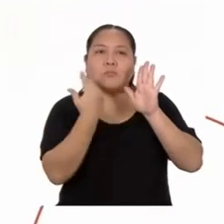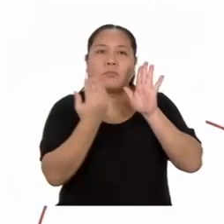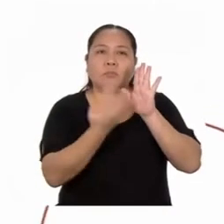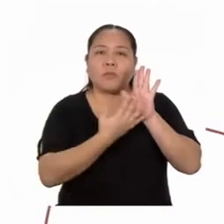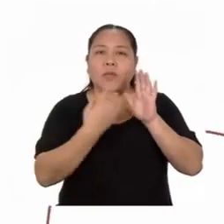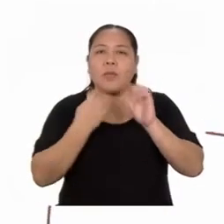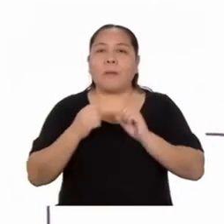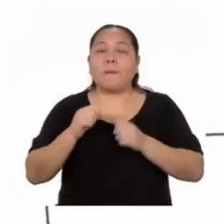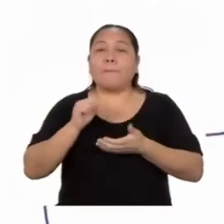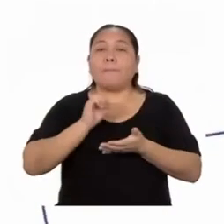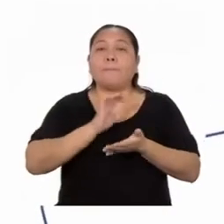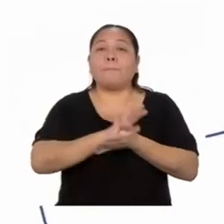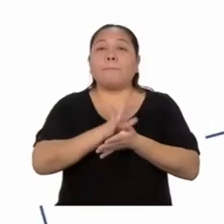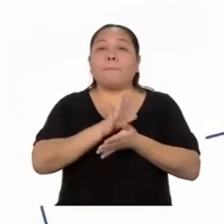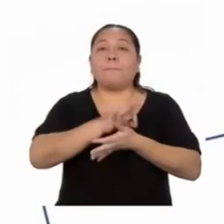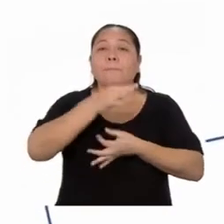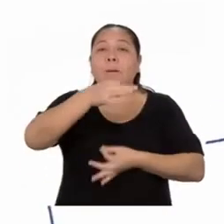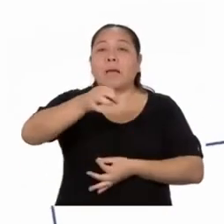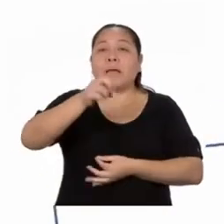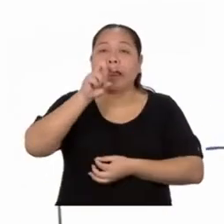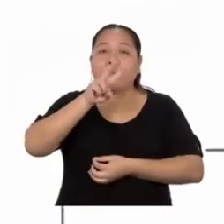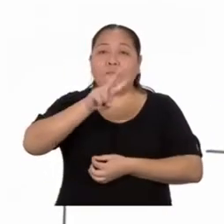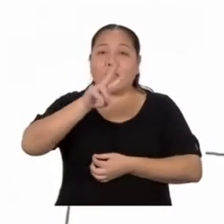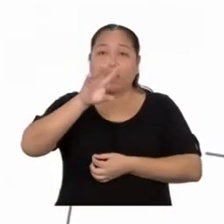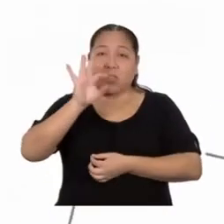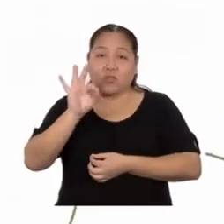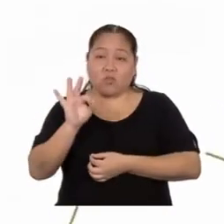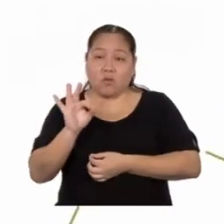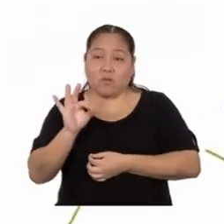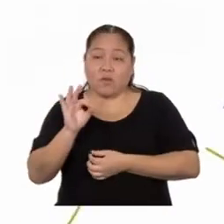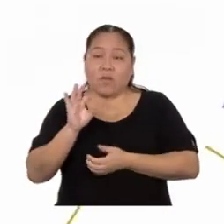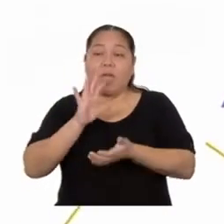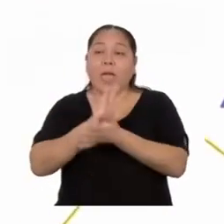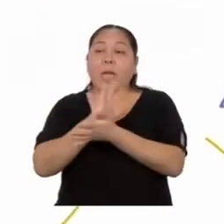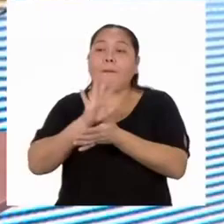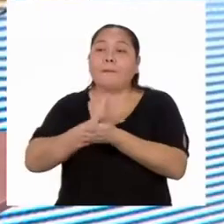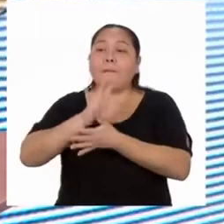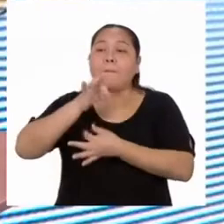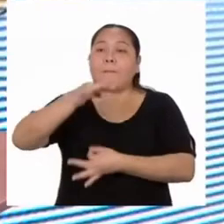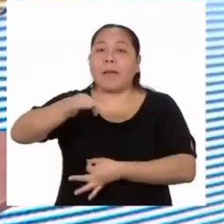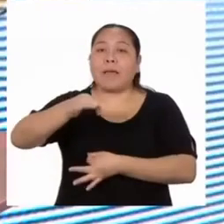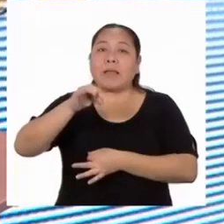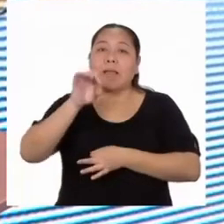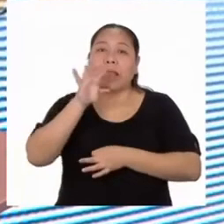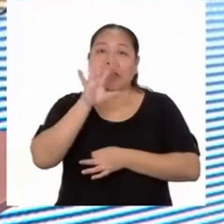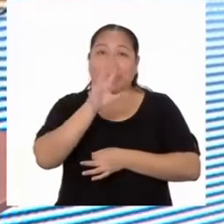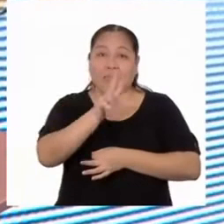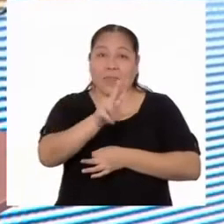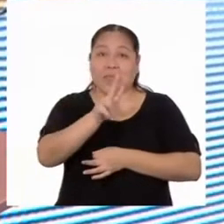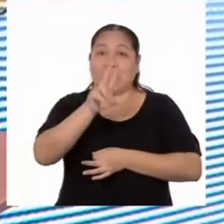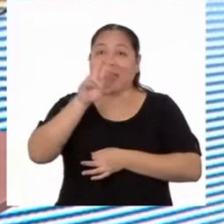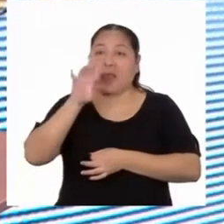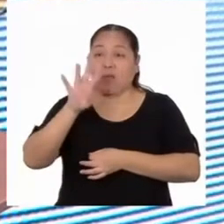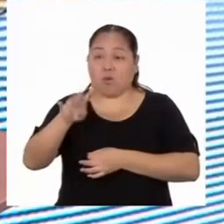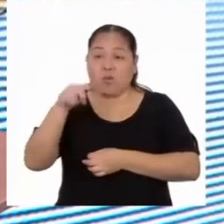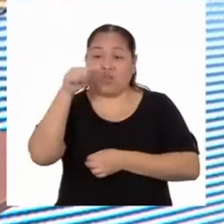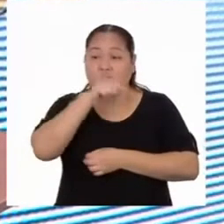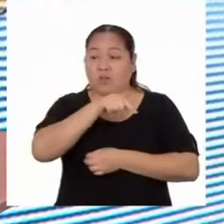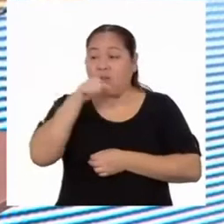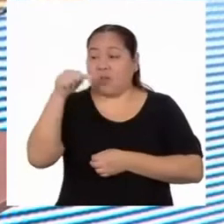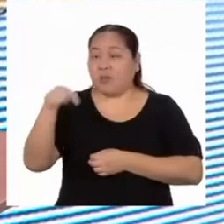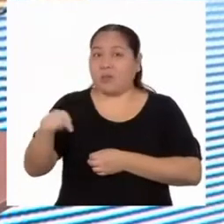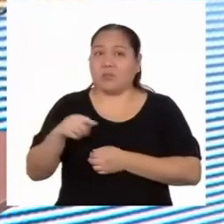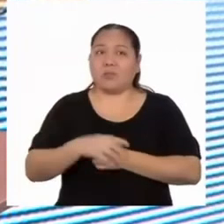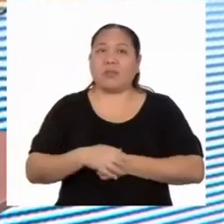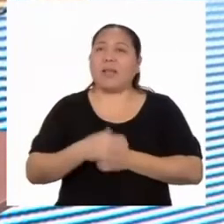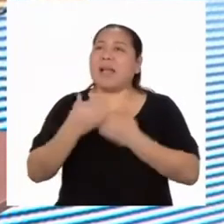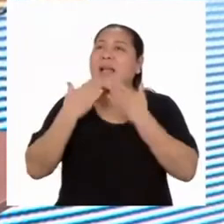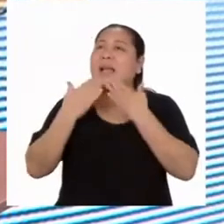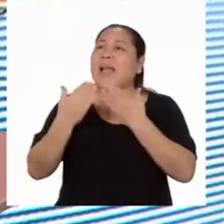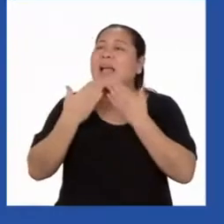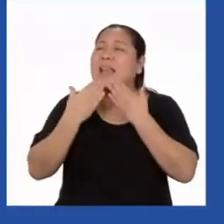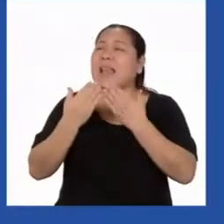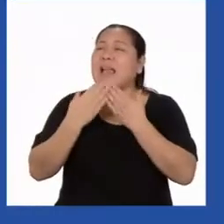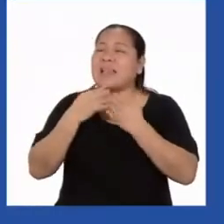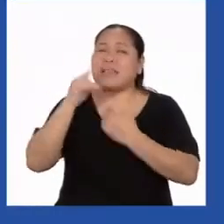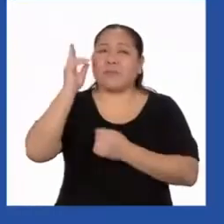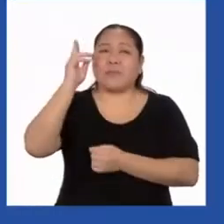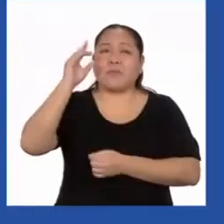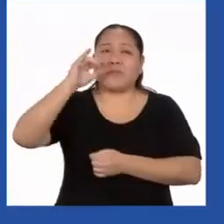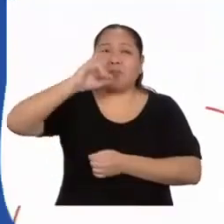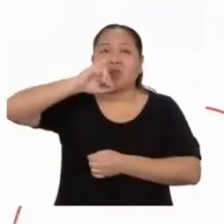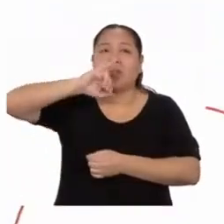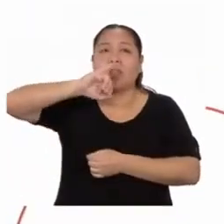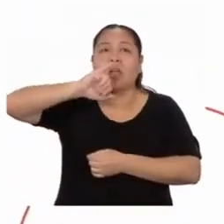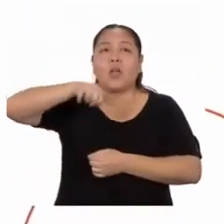y 34, que son con las que vamos a trabajar. Gracias, profesora Yulisa Caicho. ¿Lo leemos